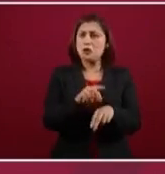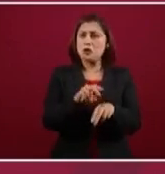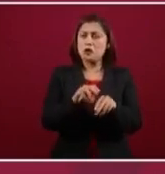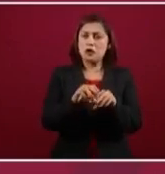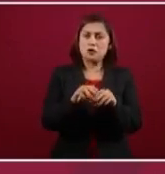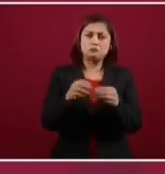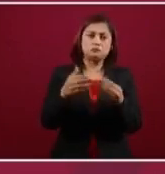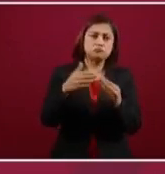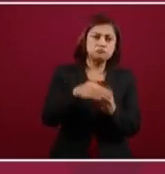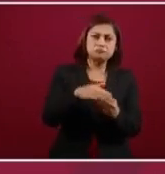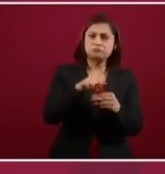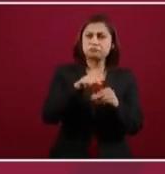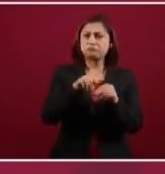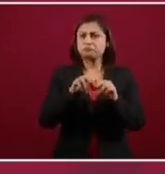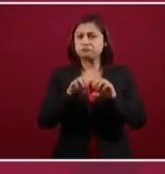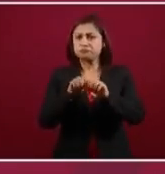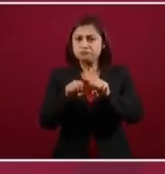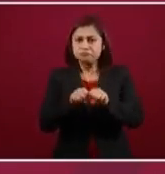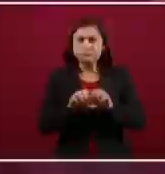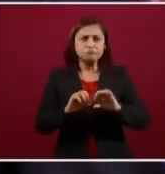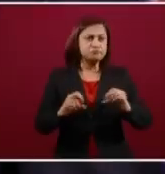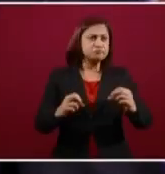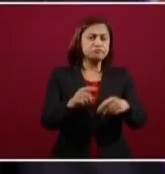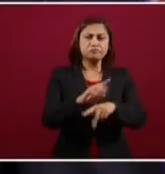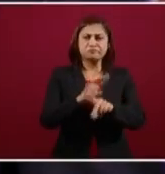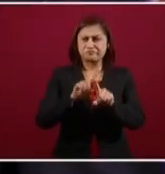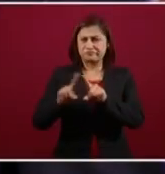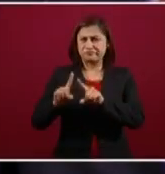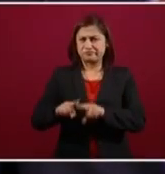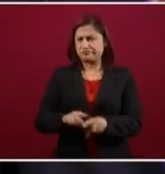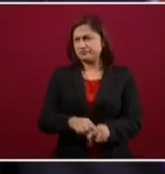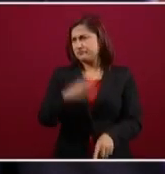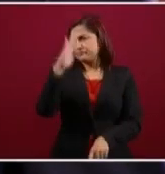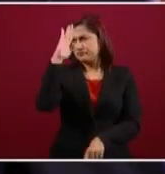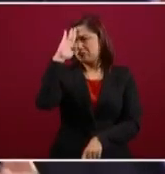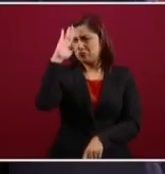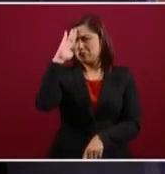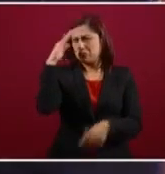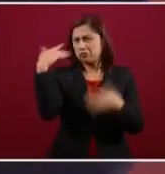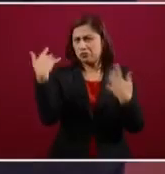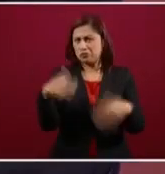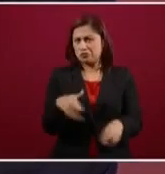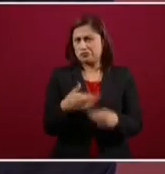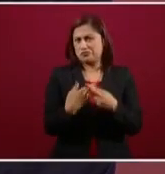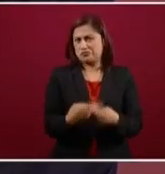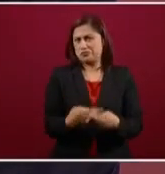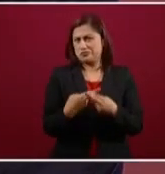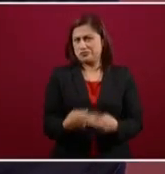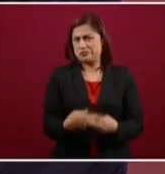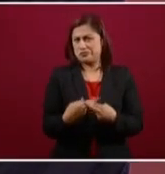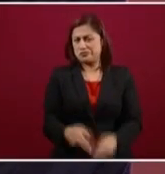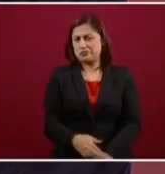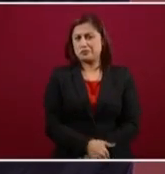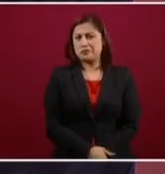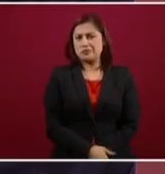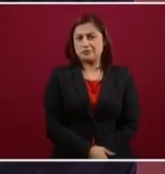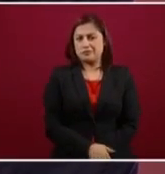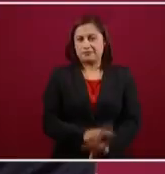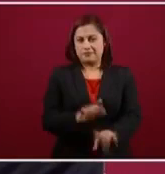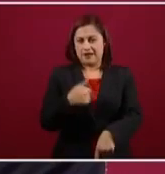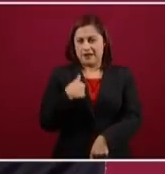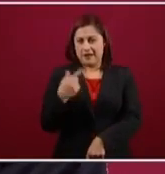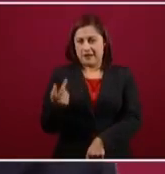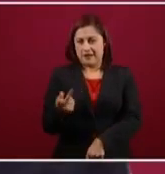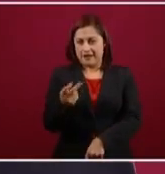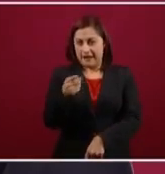hay muebles, pero de más. Y no estoy hablando solo de muebles antiguos,